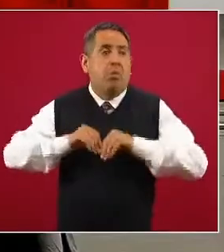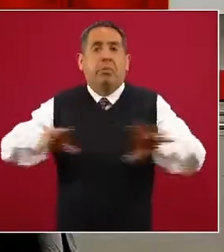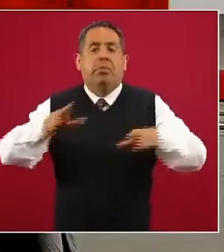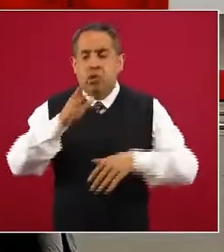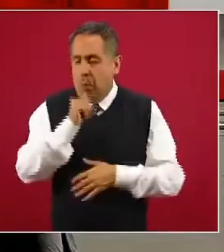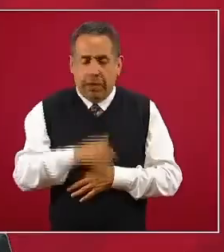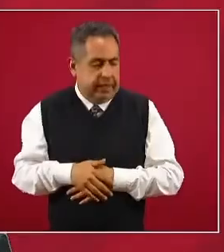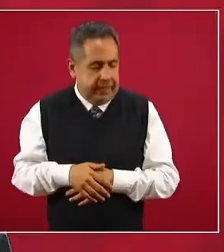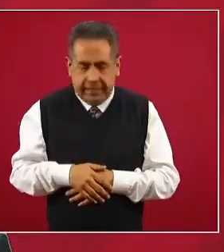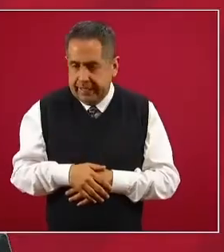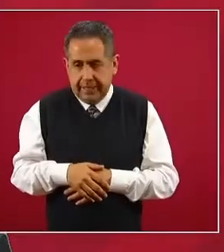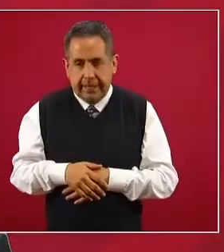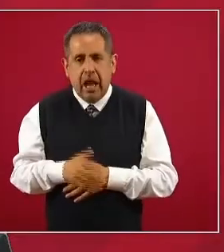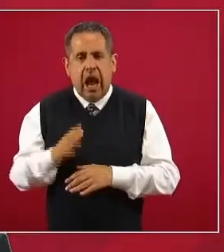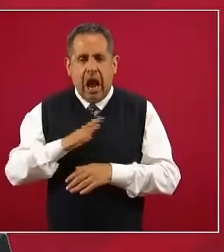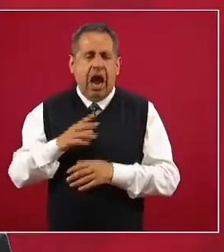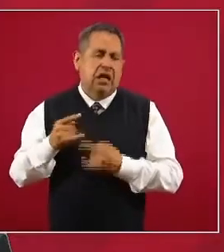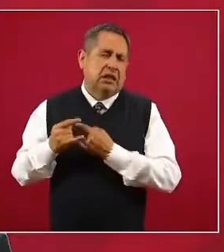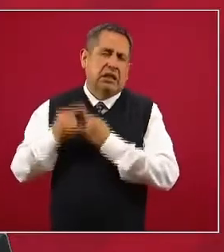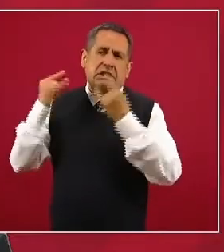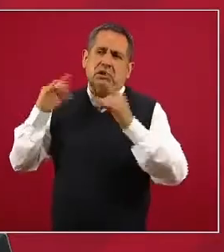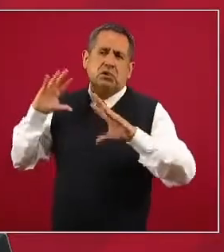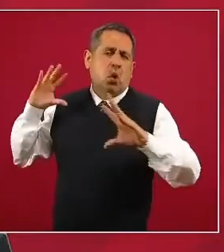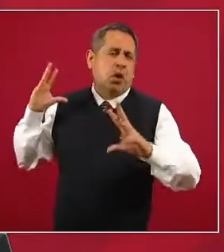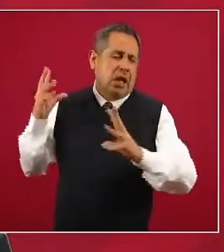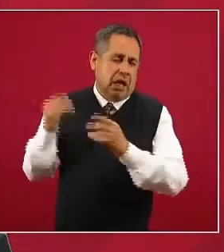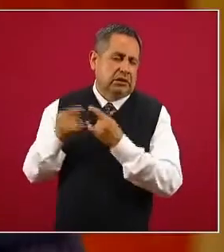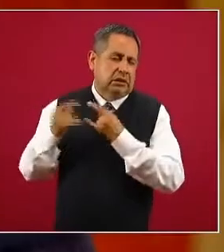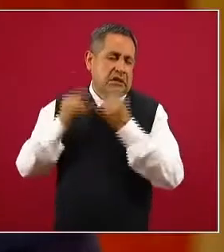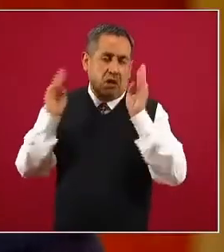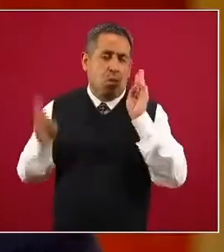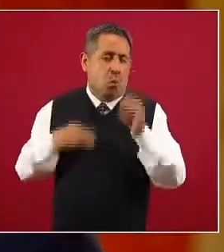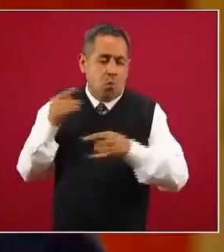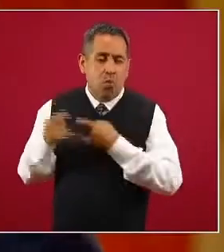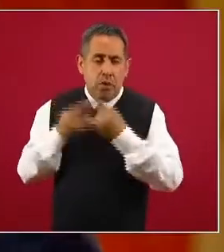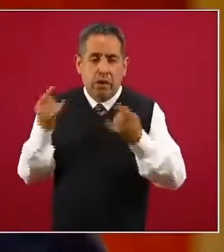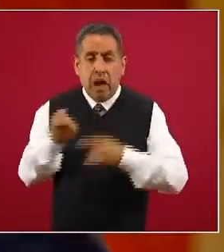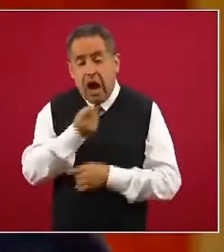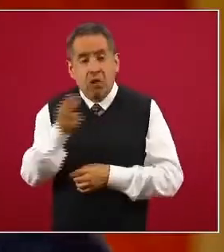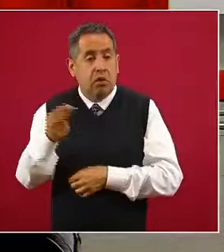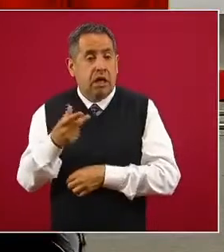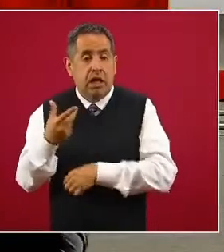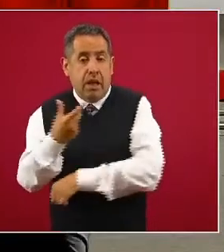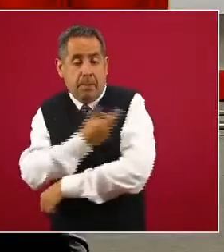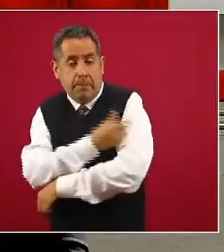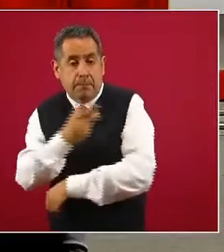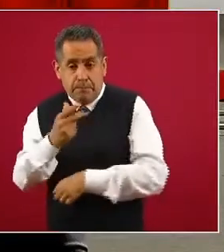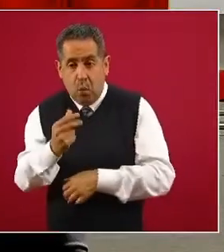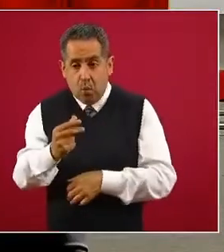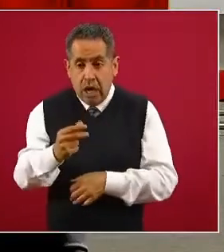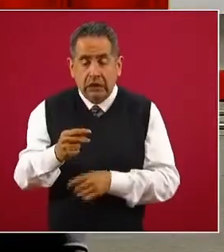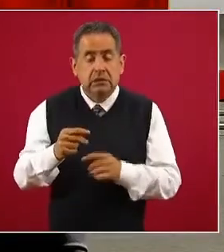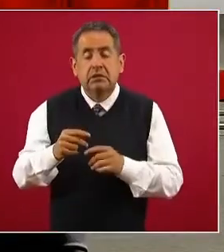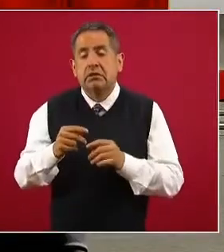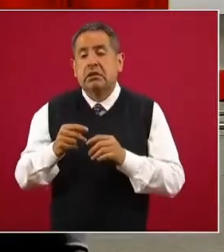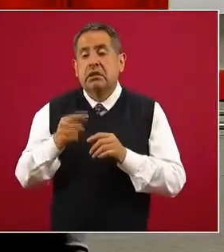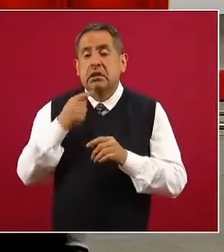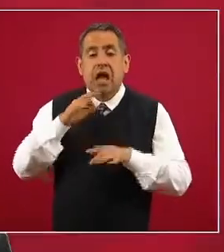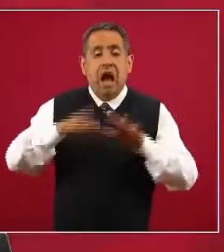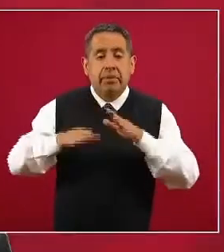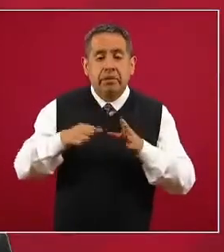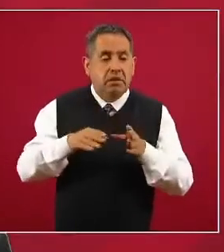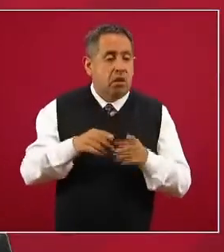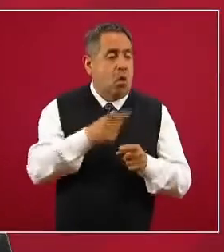Existen múltiples ejemplos en la historia de la vacunología mundial de vacunas o candidatos a vacunas que